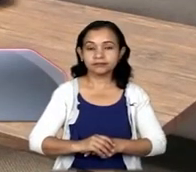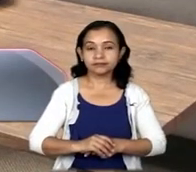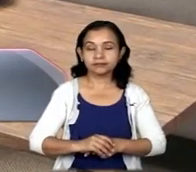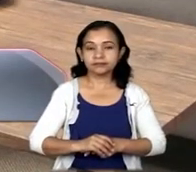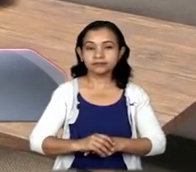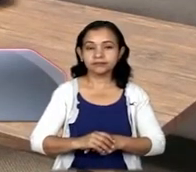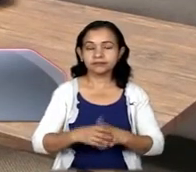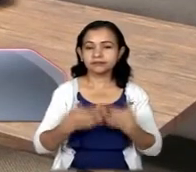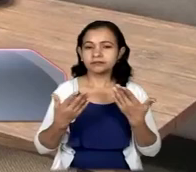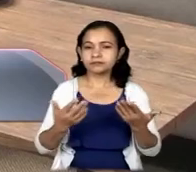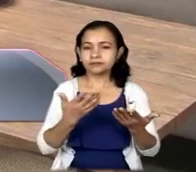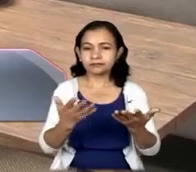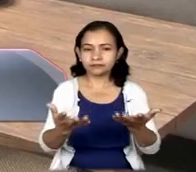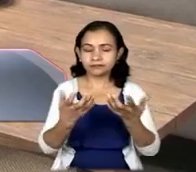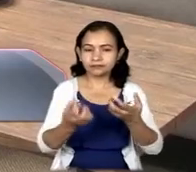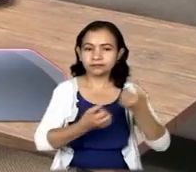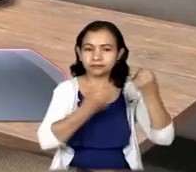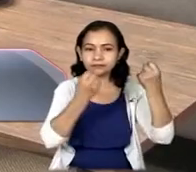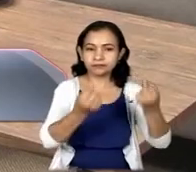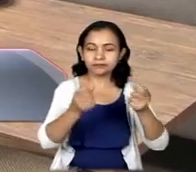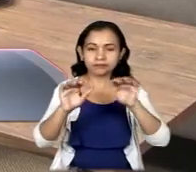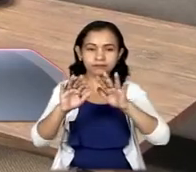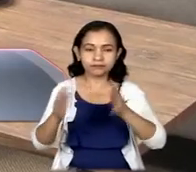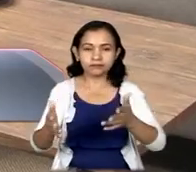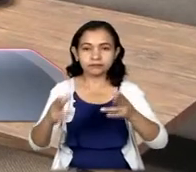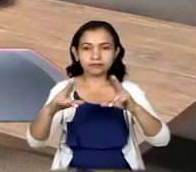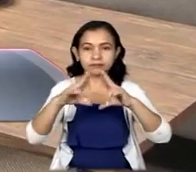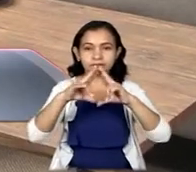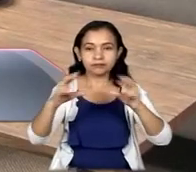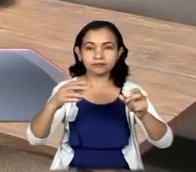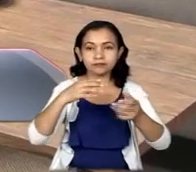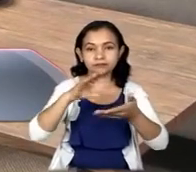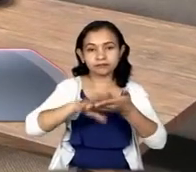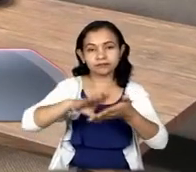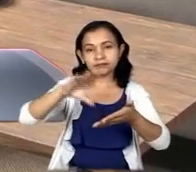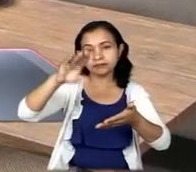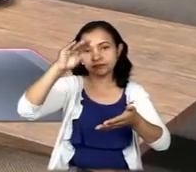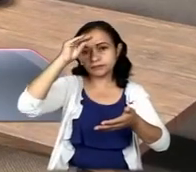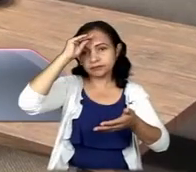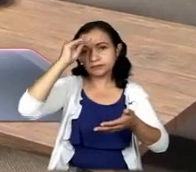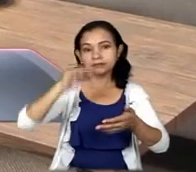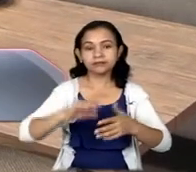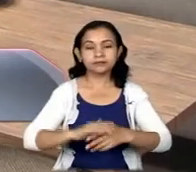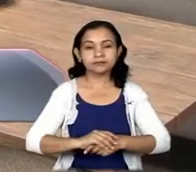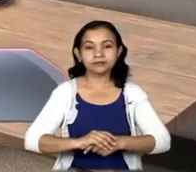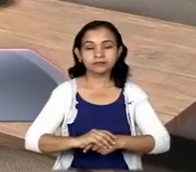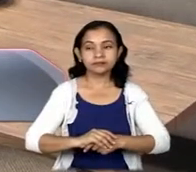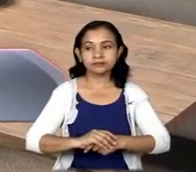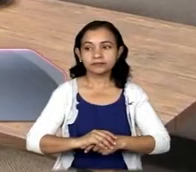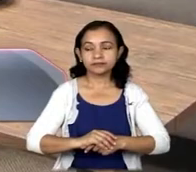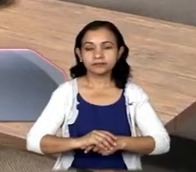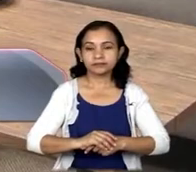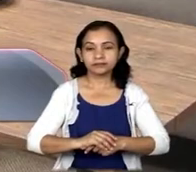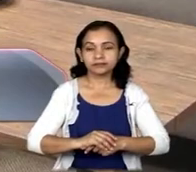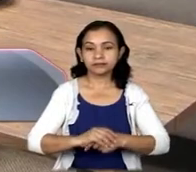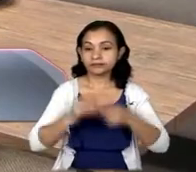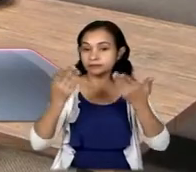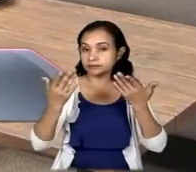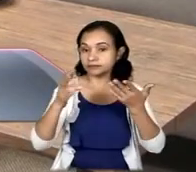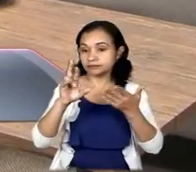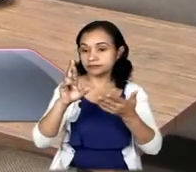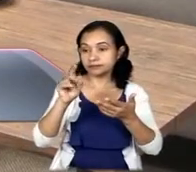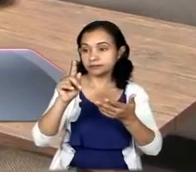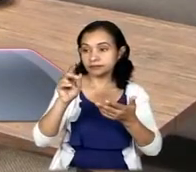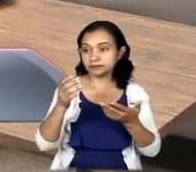¿Retos y desafíos que tienen las y los educadores de nuestro país en función de su formación, diputada? Es un reto constante porque la educación es